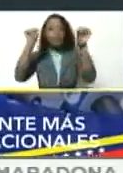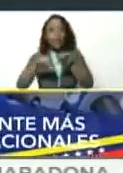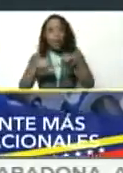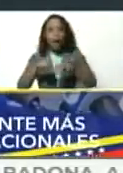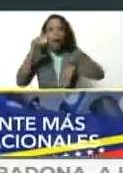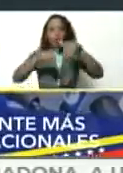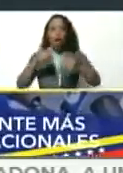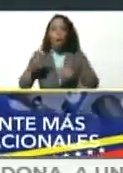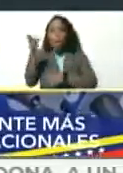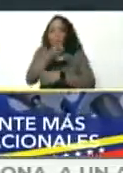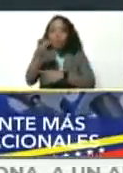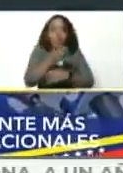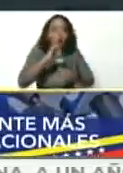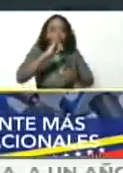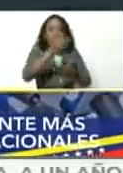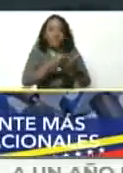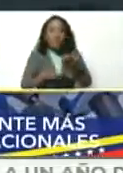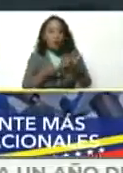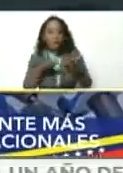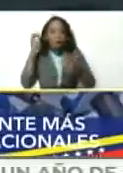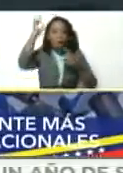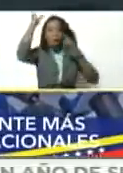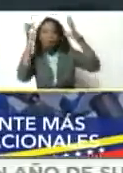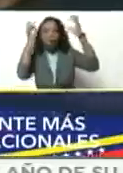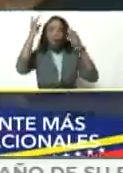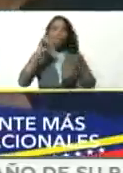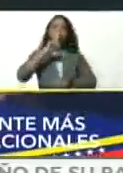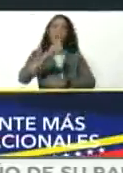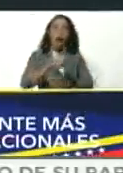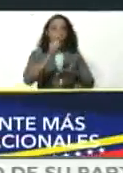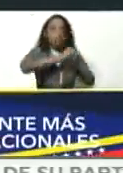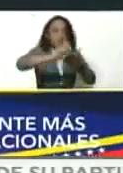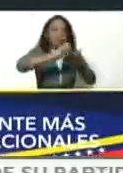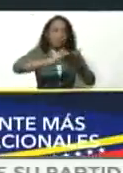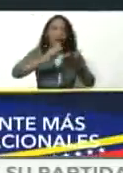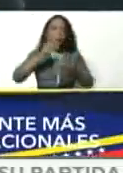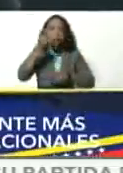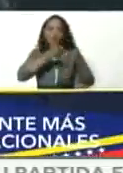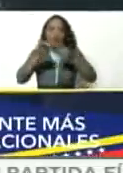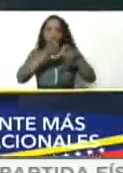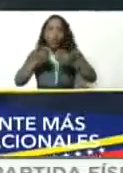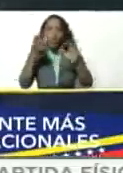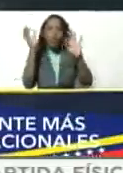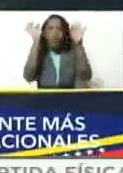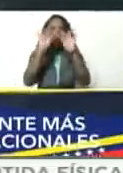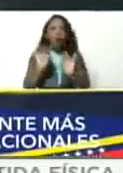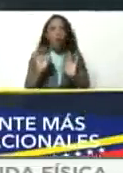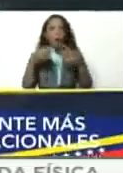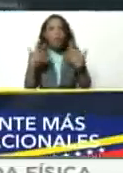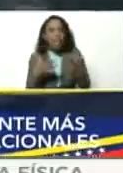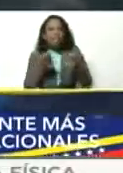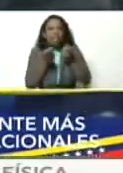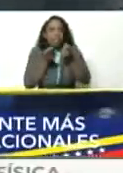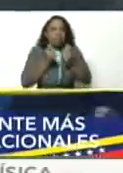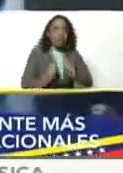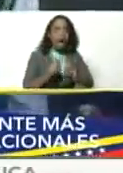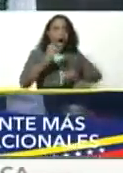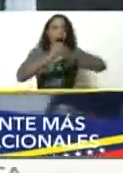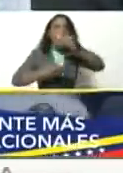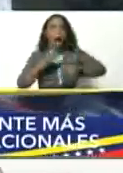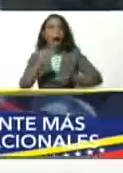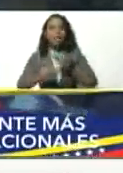Buscaron en un informe lleno de improvisaciones y mal redactado, buscaron y trataron